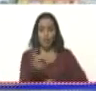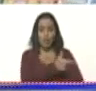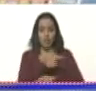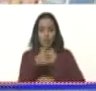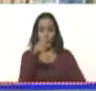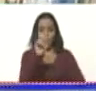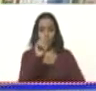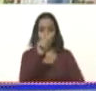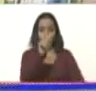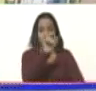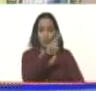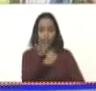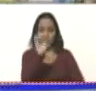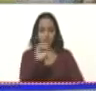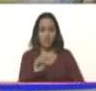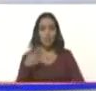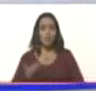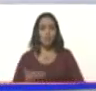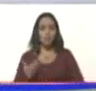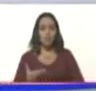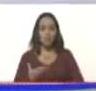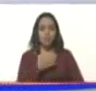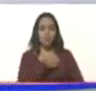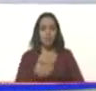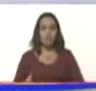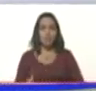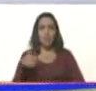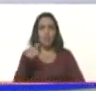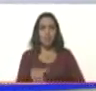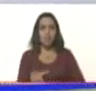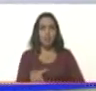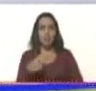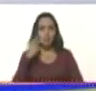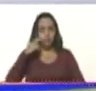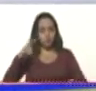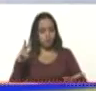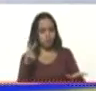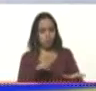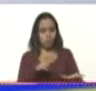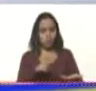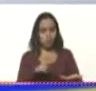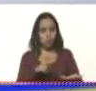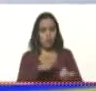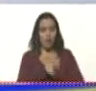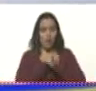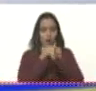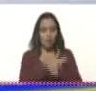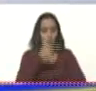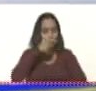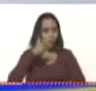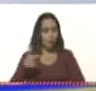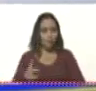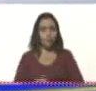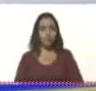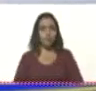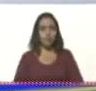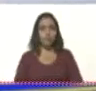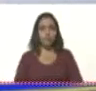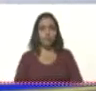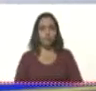Torres. Bueno, es importante, mi comandante, mire, todo es un cariño. Uno lo que ve aquí es el amor del pueblo, el detalle.